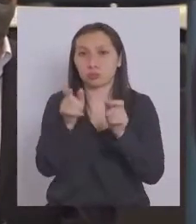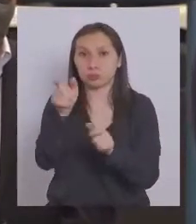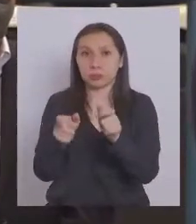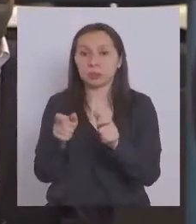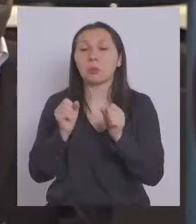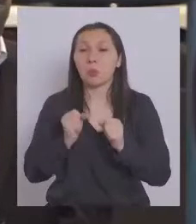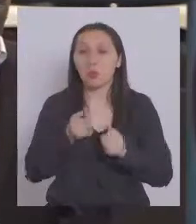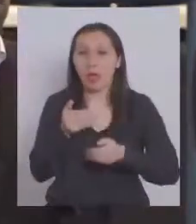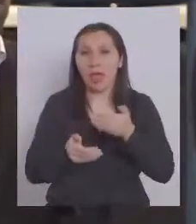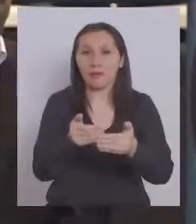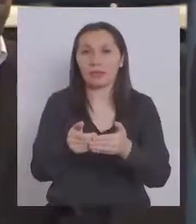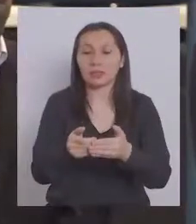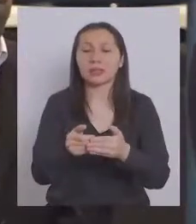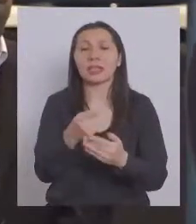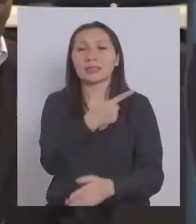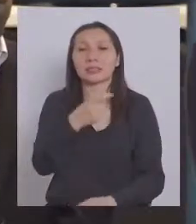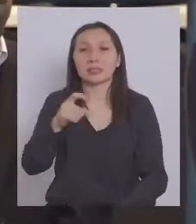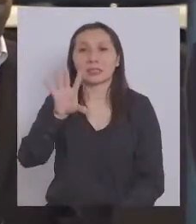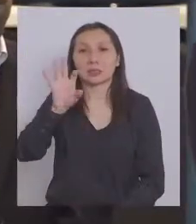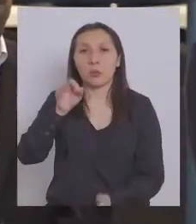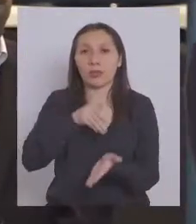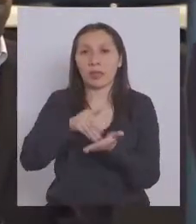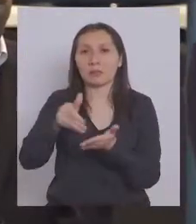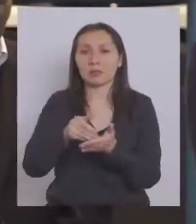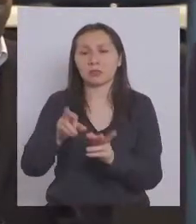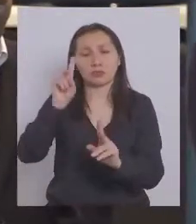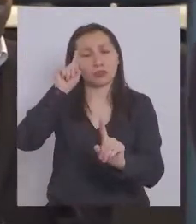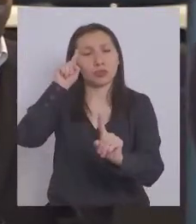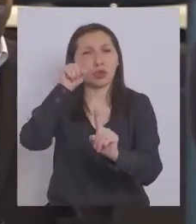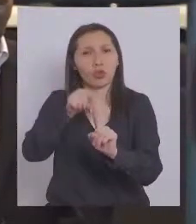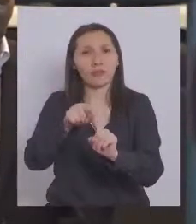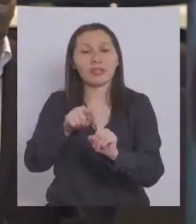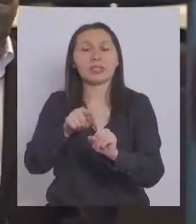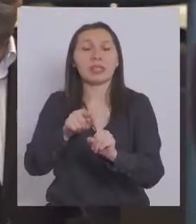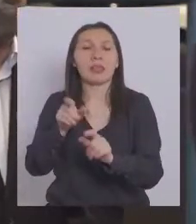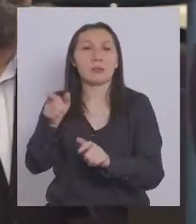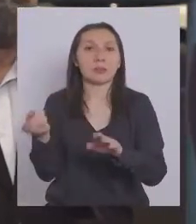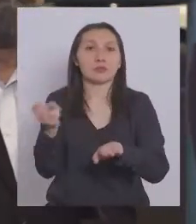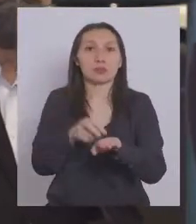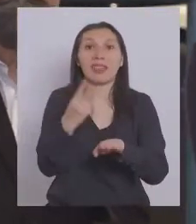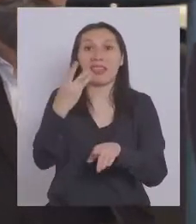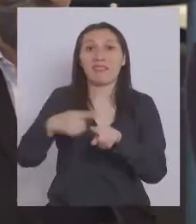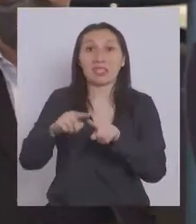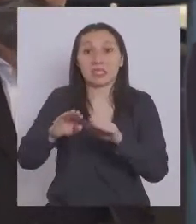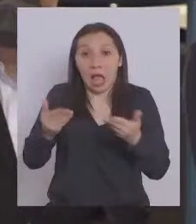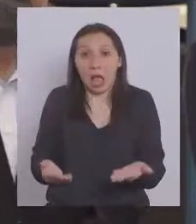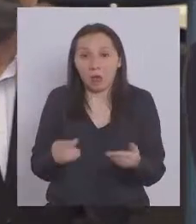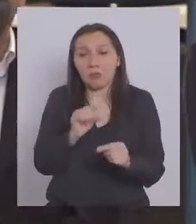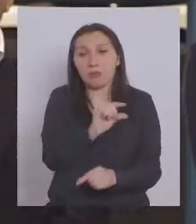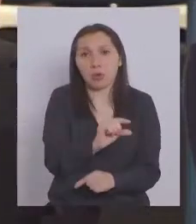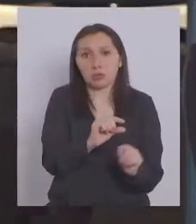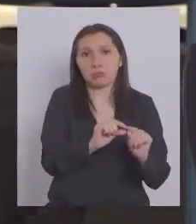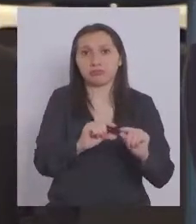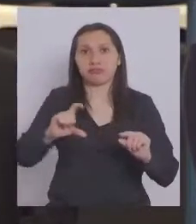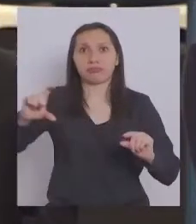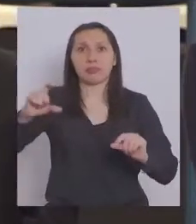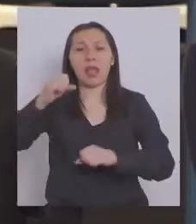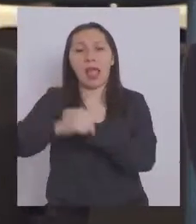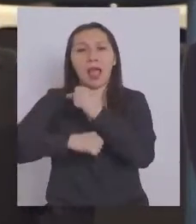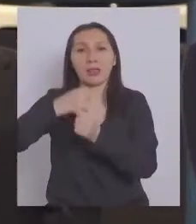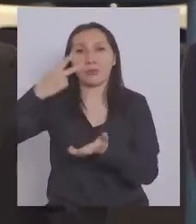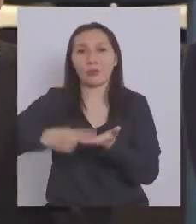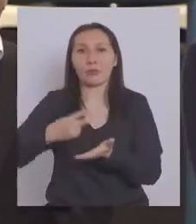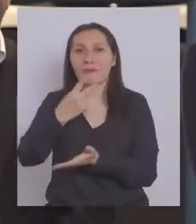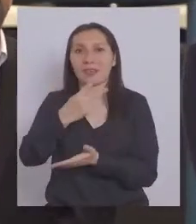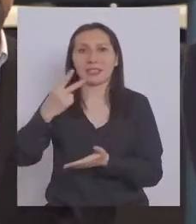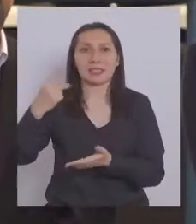permitiendo avanzar en la dirección de llegar a 150 millones de pasajeros, 3 veces la cantidad de pasajeros actuales en el año 2027. Y